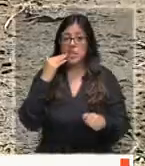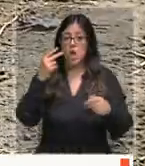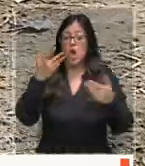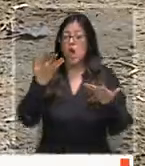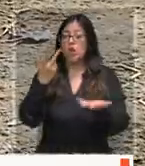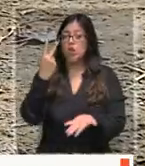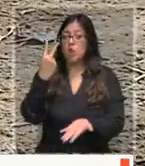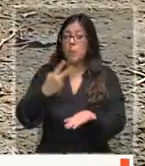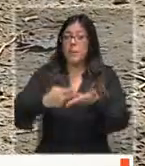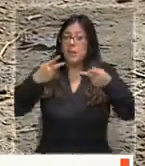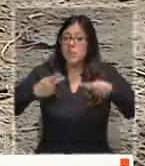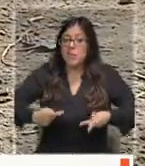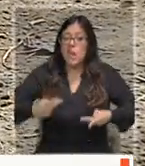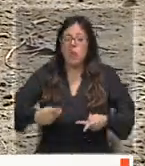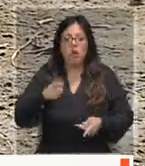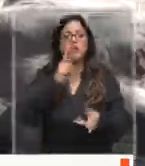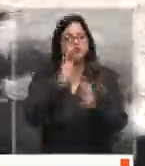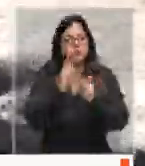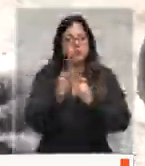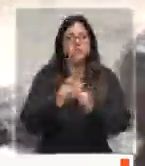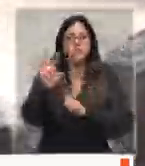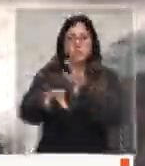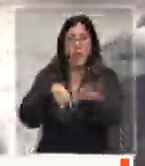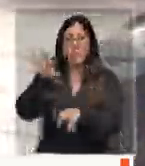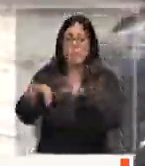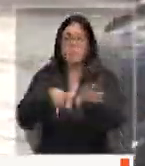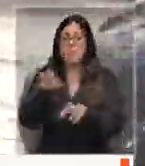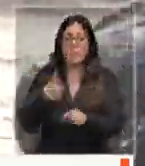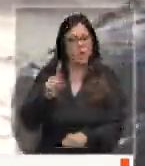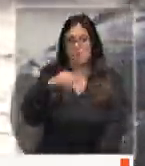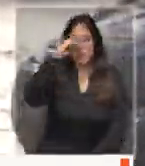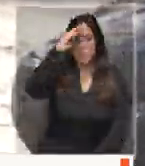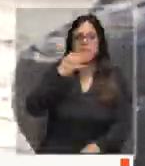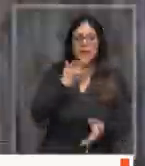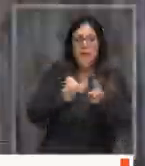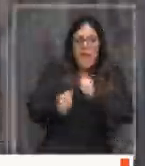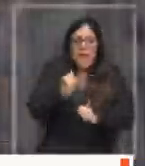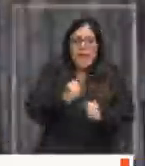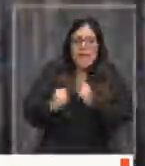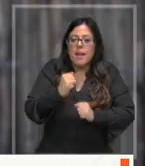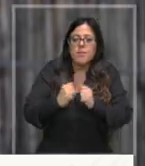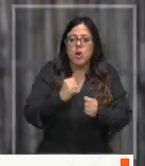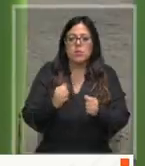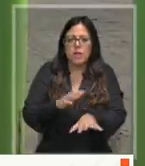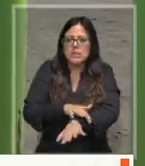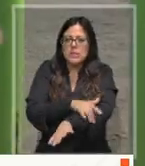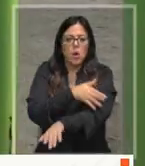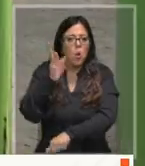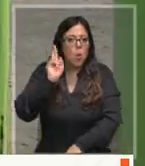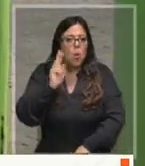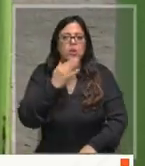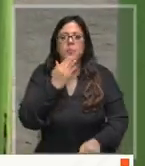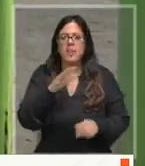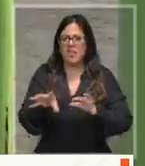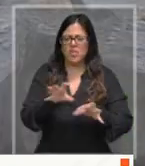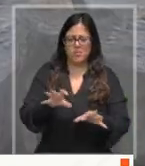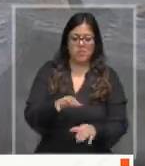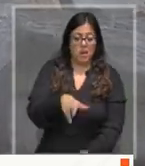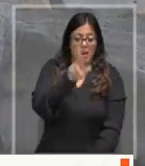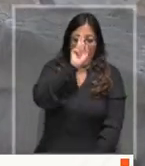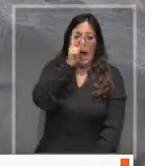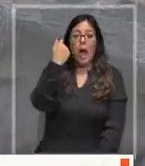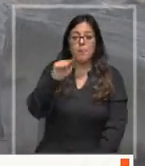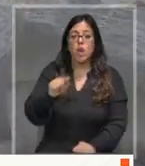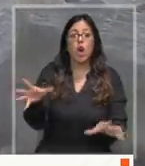Hanna puede traer varios riesgos Son animales desconfiados y nerviosos con mucha sensibilidad a los ruidos y a elementos extraños pero